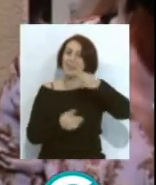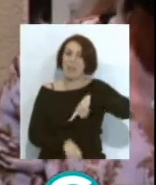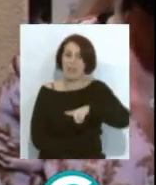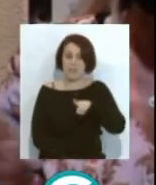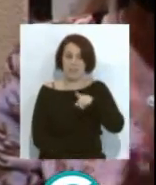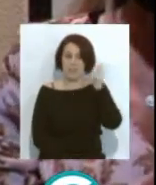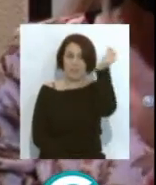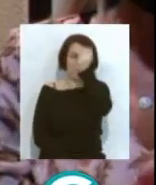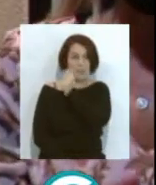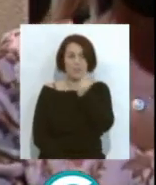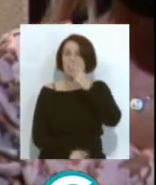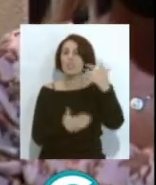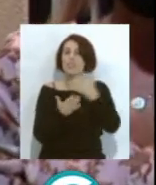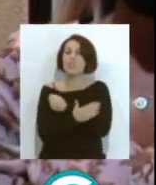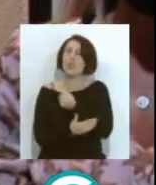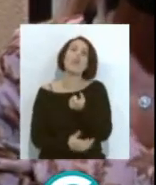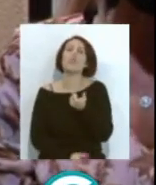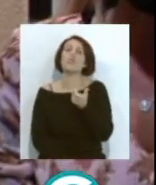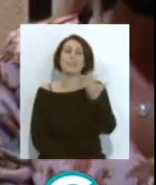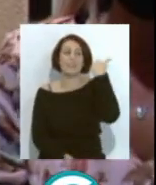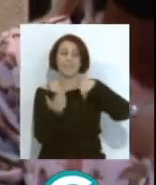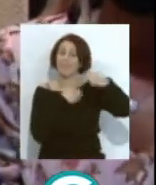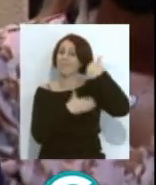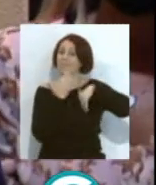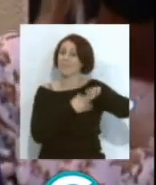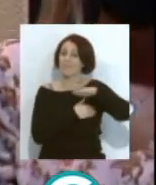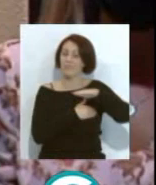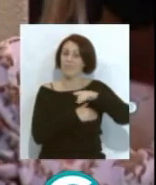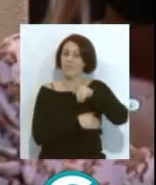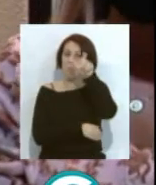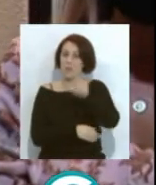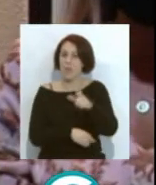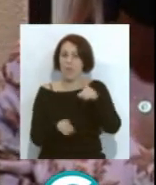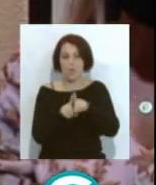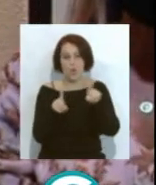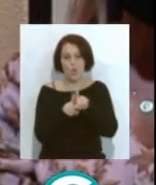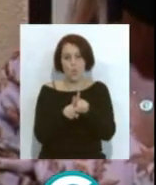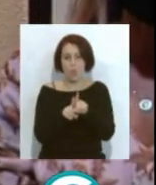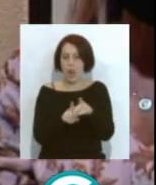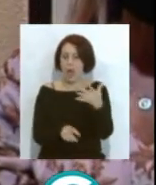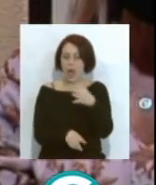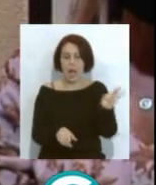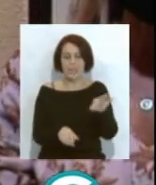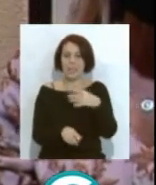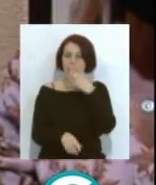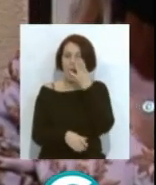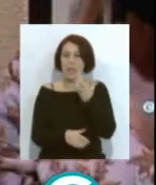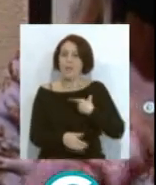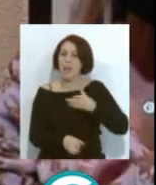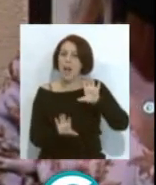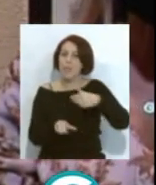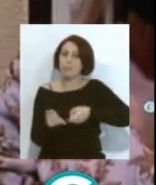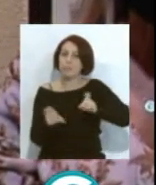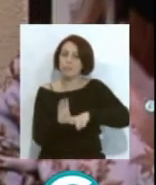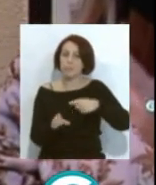retratados todos los que en aquel tiempo fueron glorias del Carnaval de las Letras del Carnaval de Cádiz.